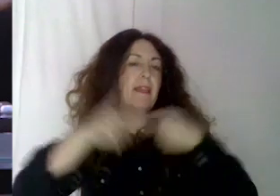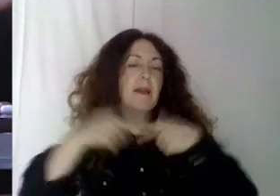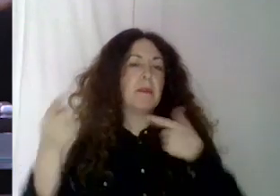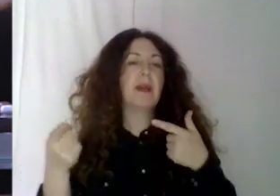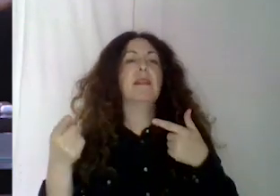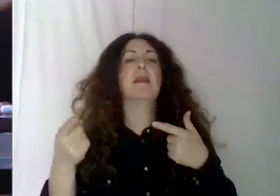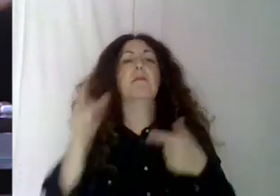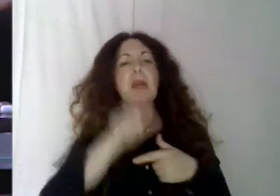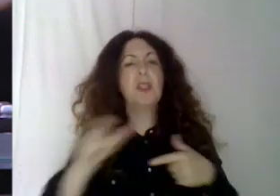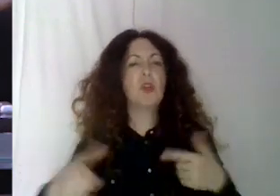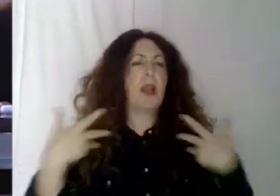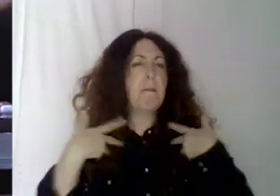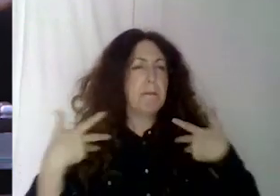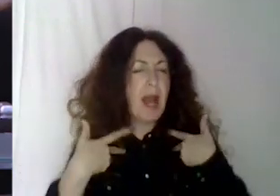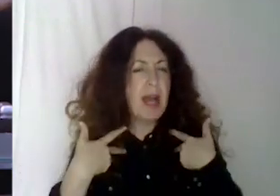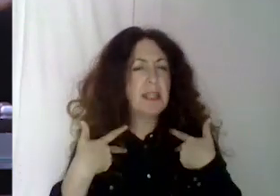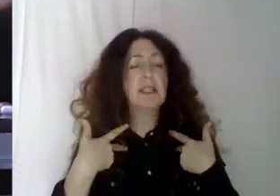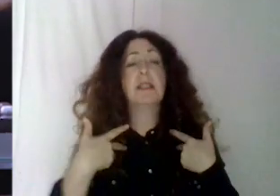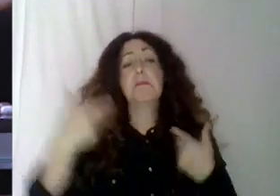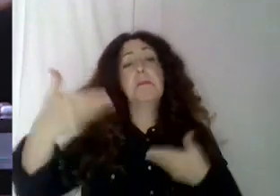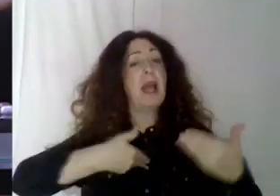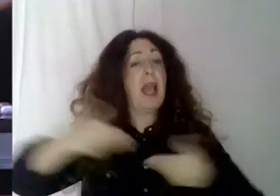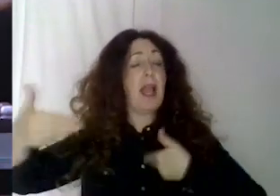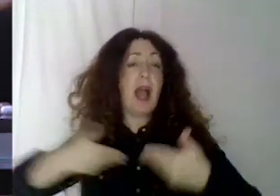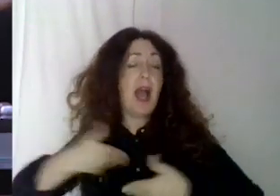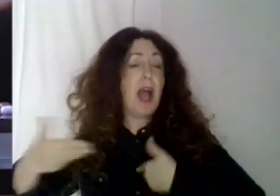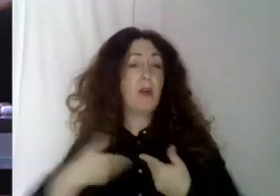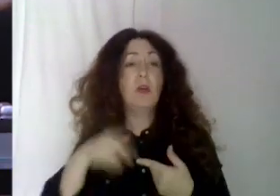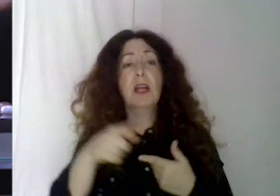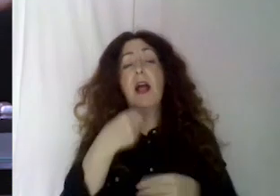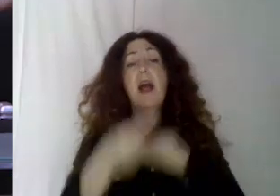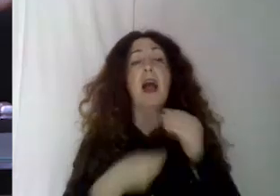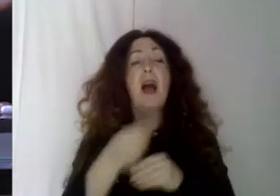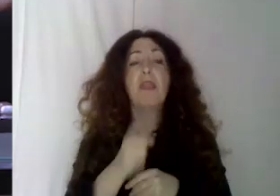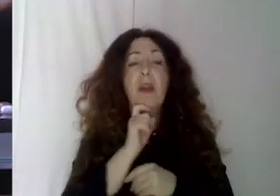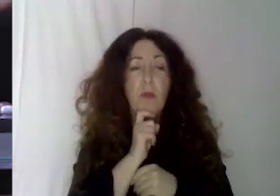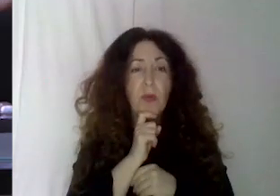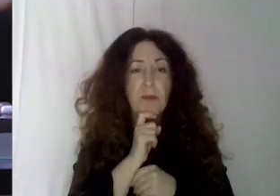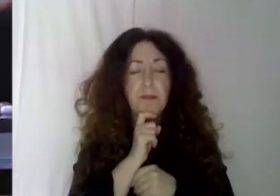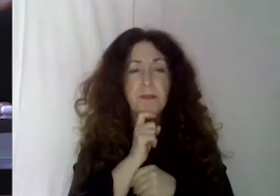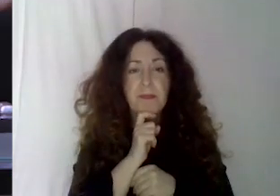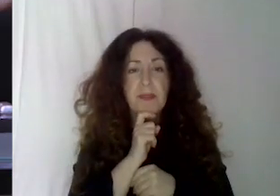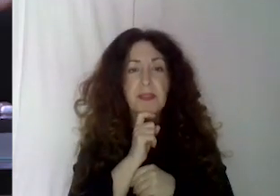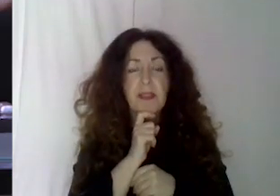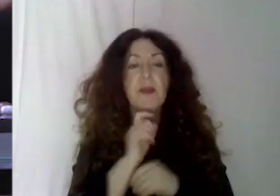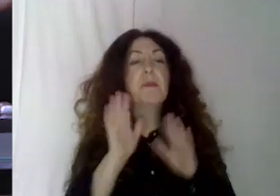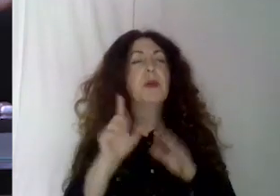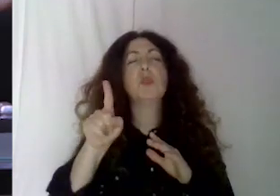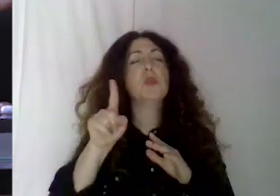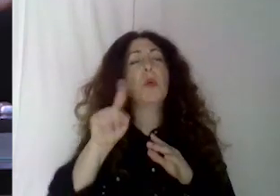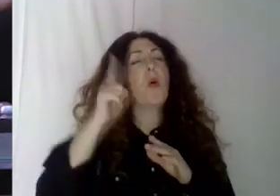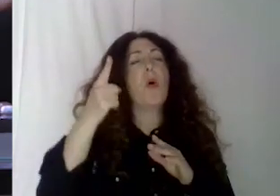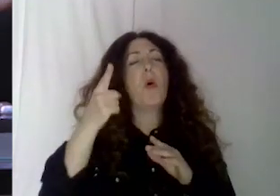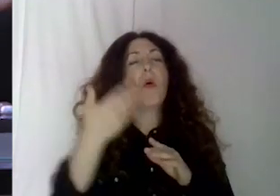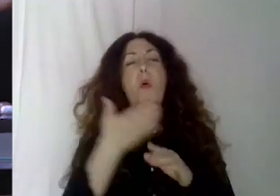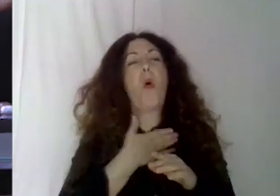que son frutas vulgares, ha comprado en el mercado, las ha llevado allí, están sobre una cesta. El fondo del cuadro no tiene